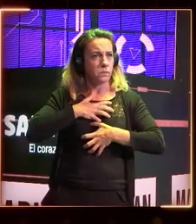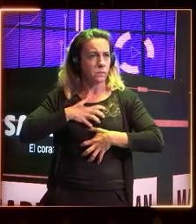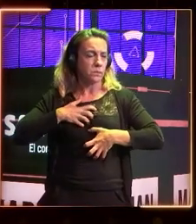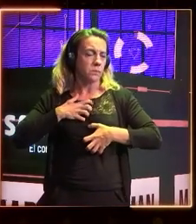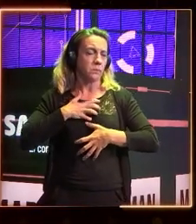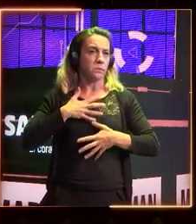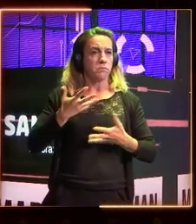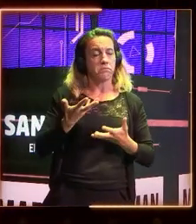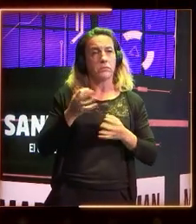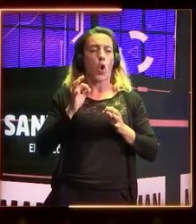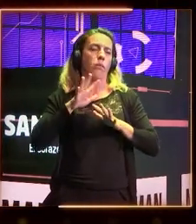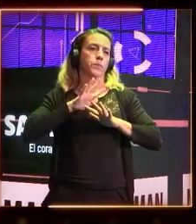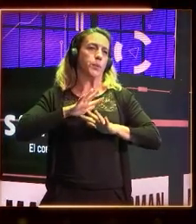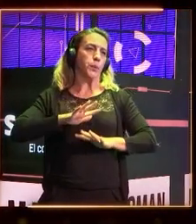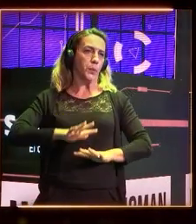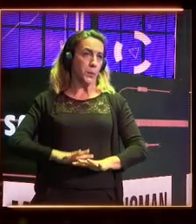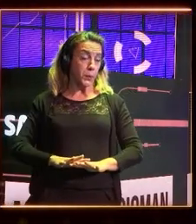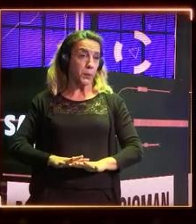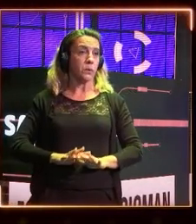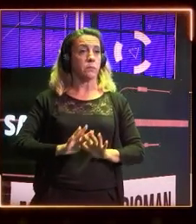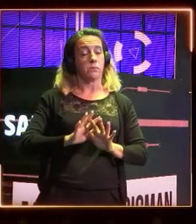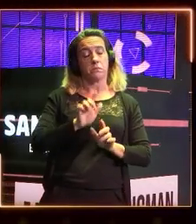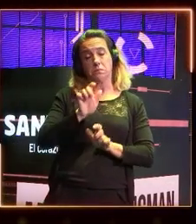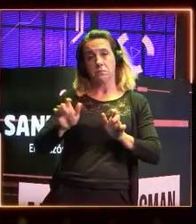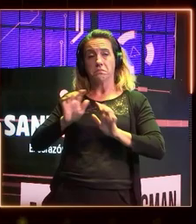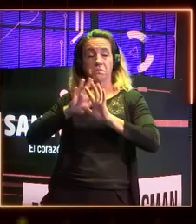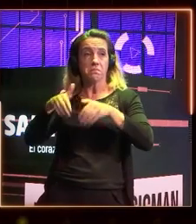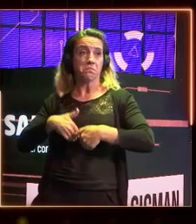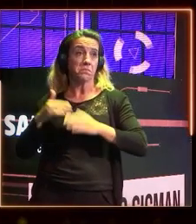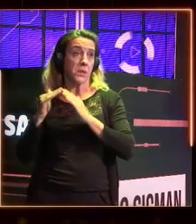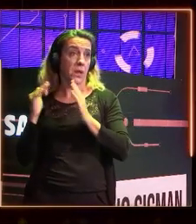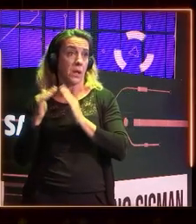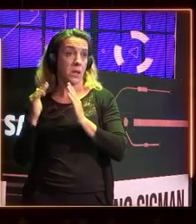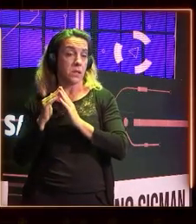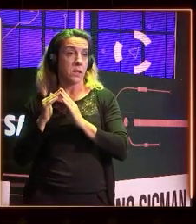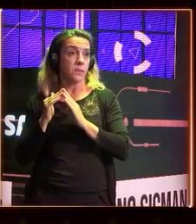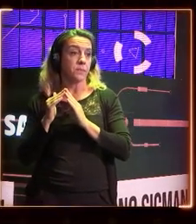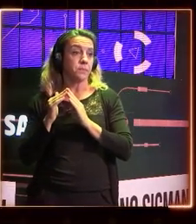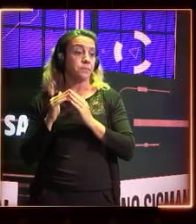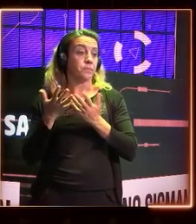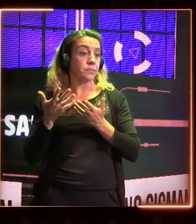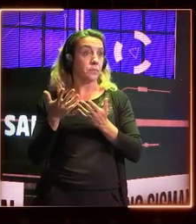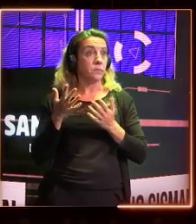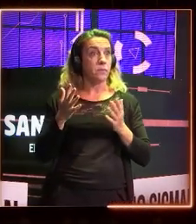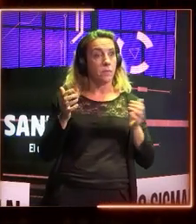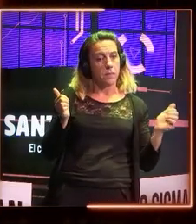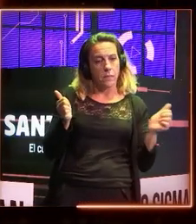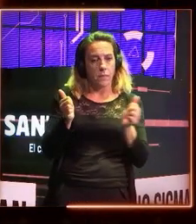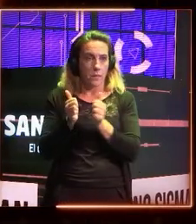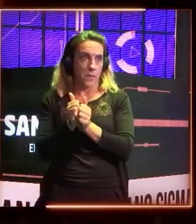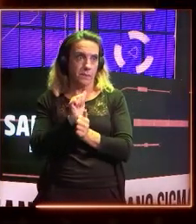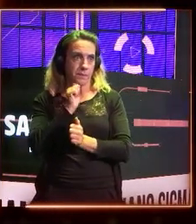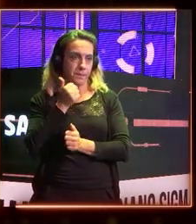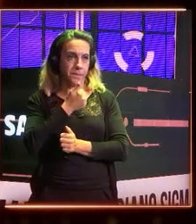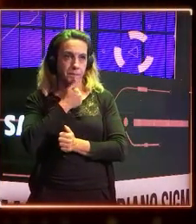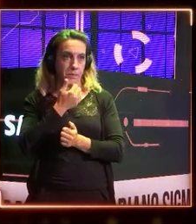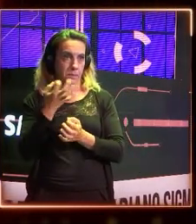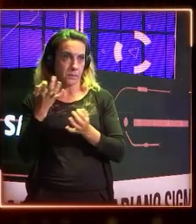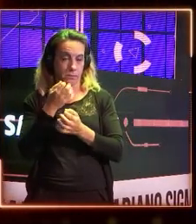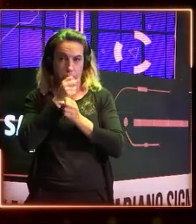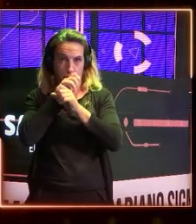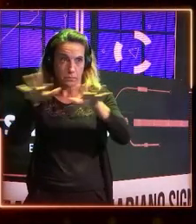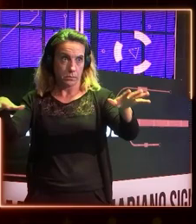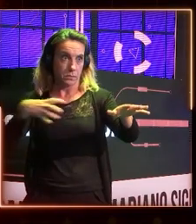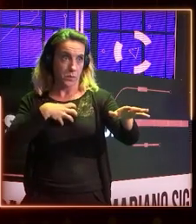que más que Li andad perdón con la que volvía aquella gente a sus casas y encima todos estos acompañados Por el secretismo de lo que habían hecho porque encima